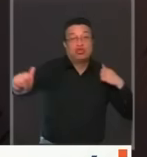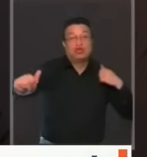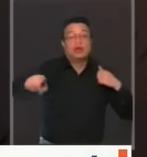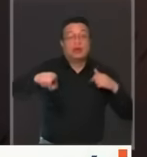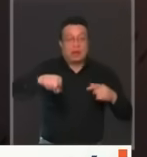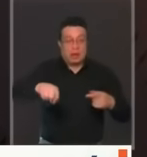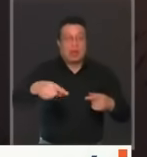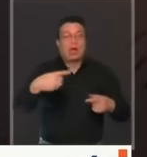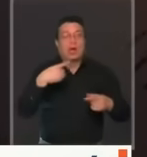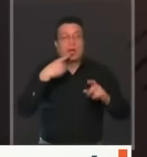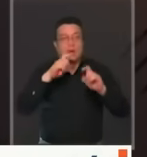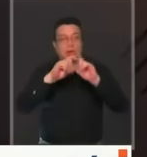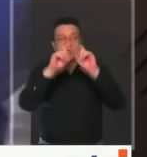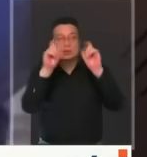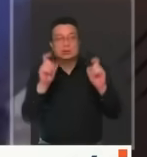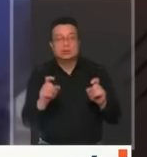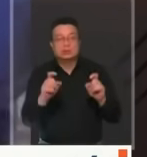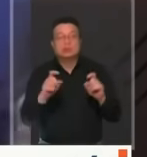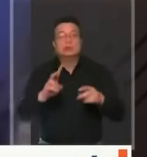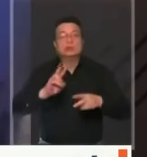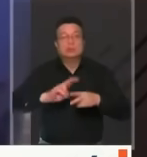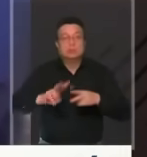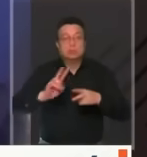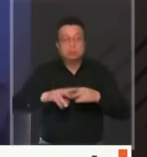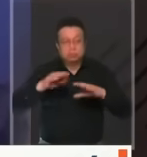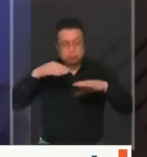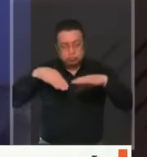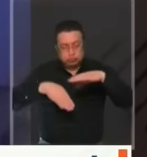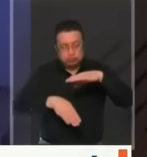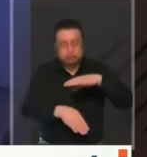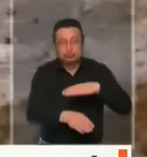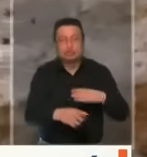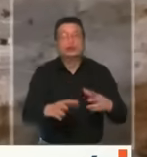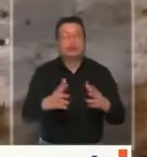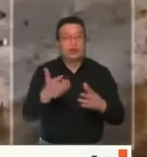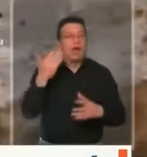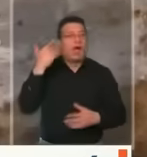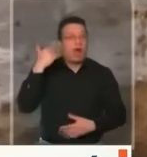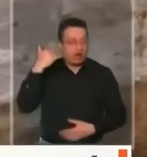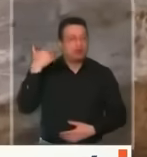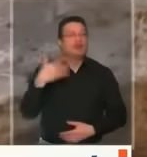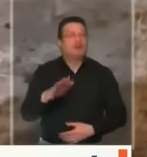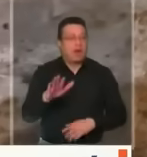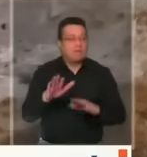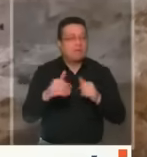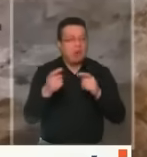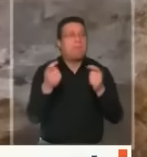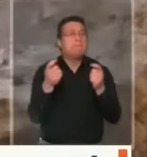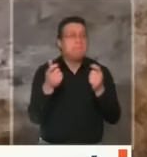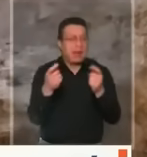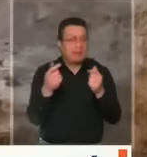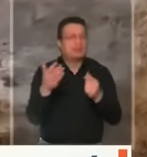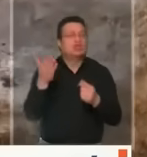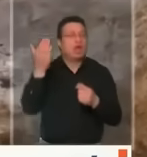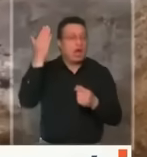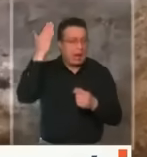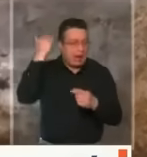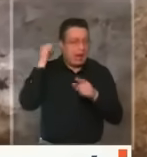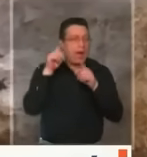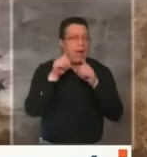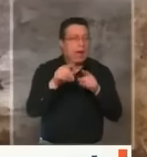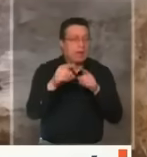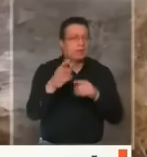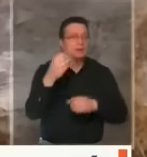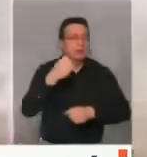en un misterio. La obra de ingeniería no es inédita. Solo basta con buscar casos de similares características ocurridas